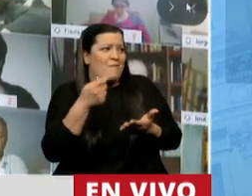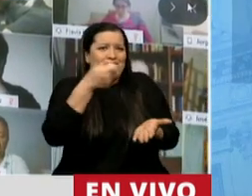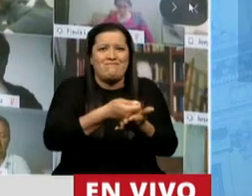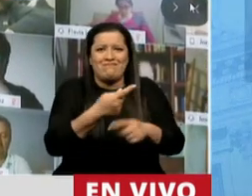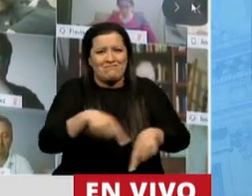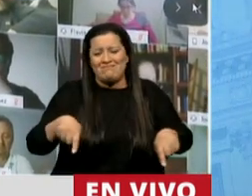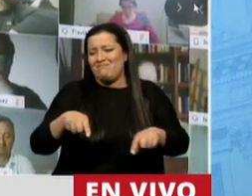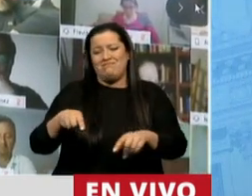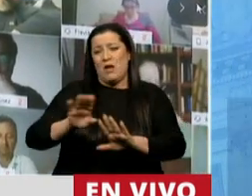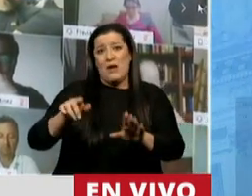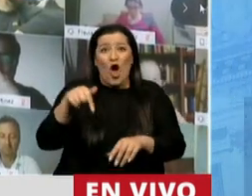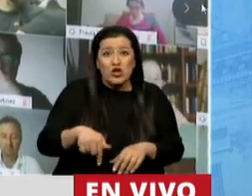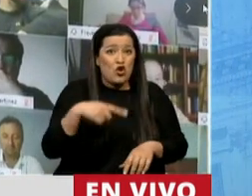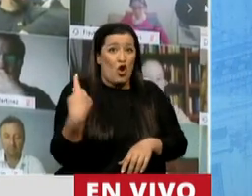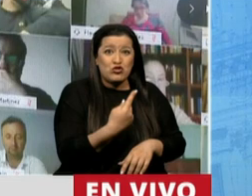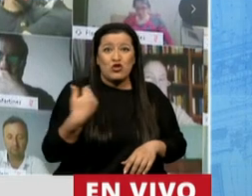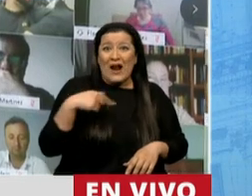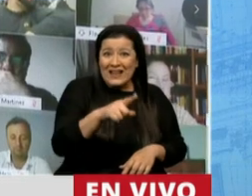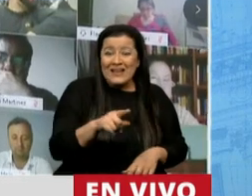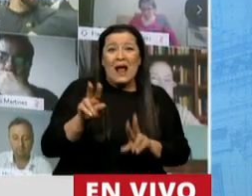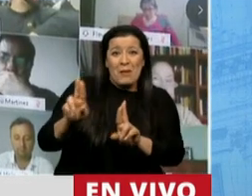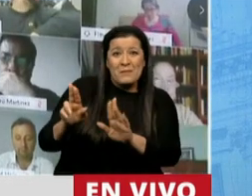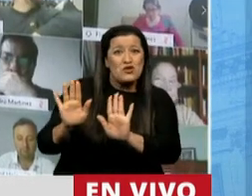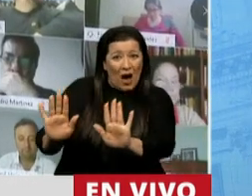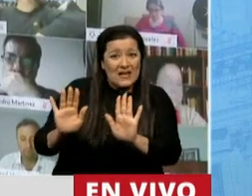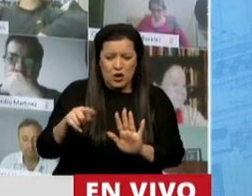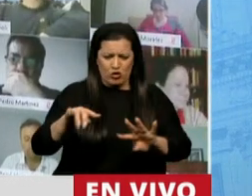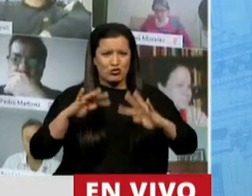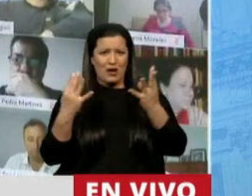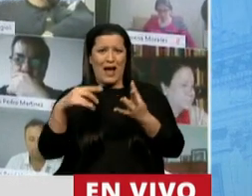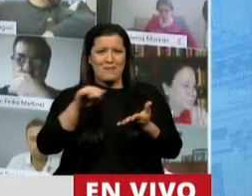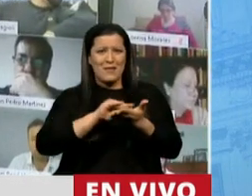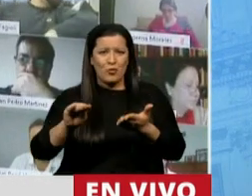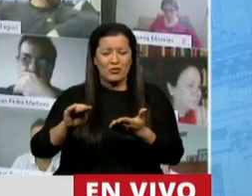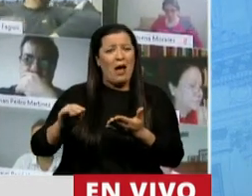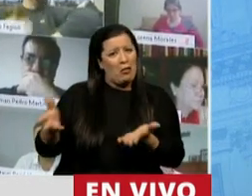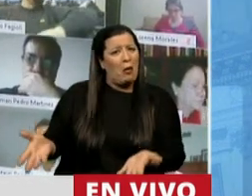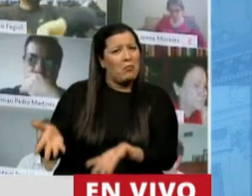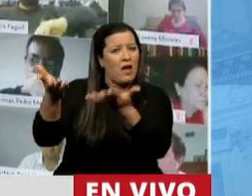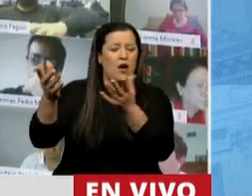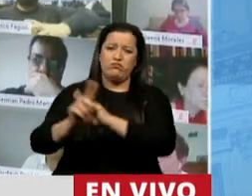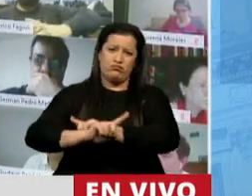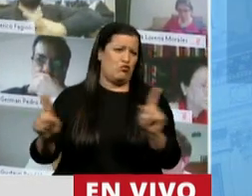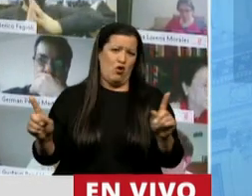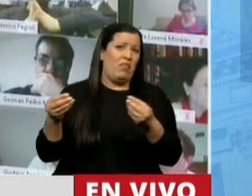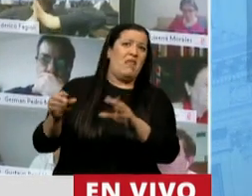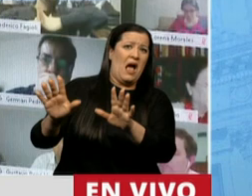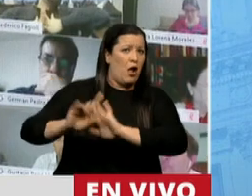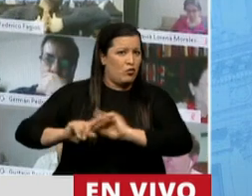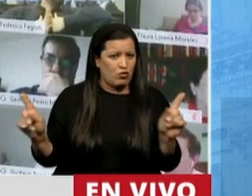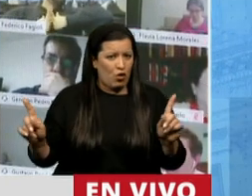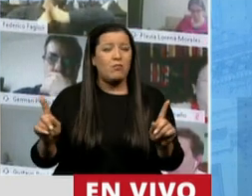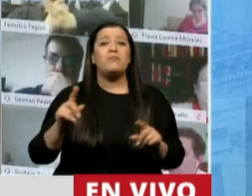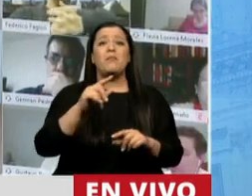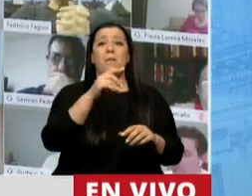eso no es posible no podemos permitir nosotros desde desde la cámara desde este ámbito que aquellas empresas que están